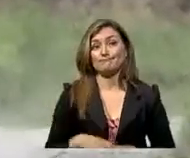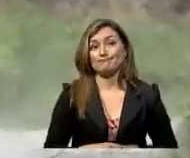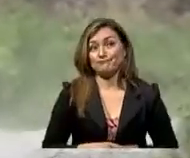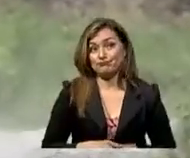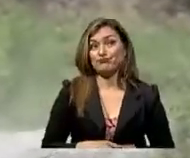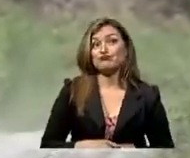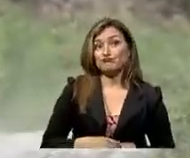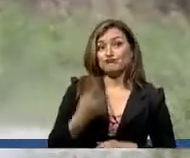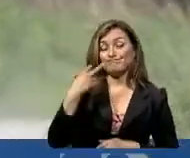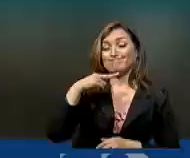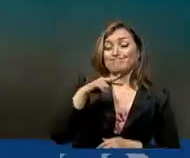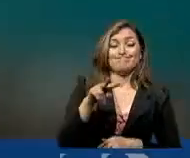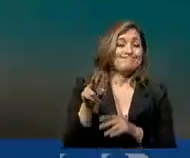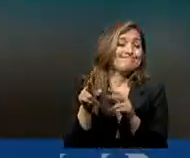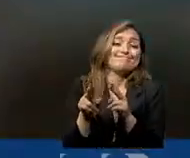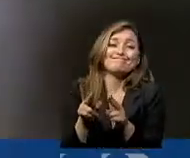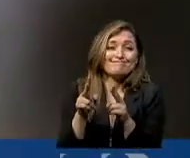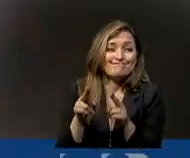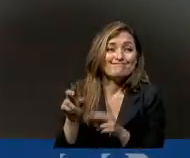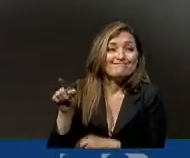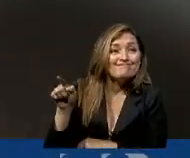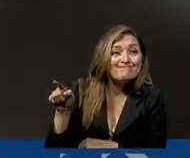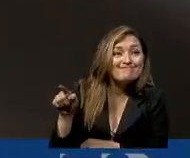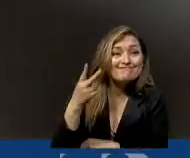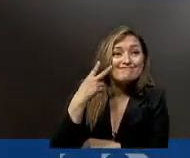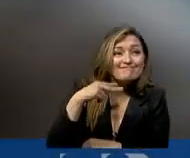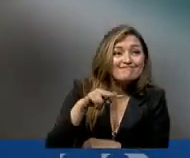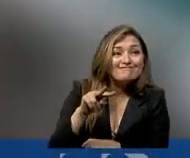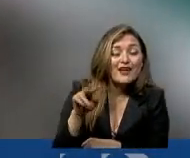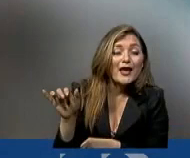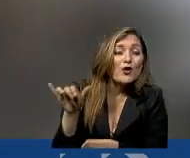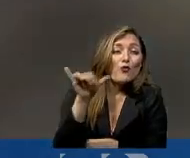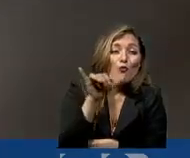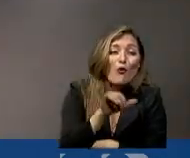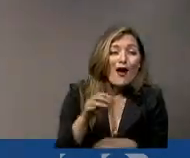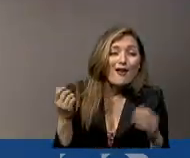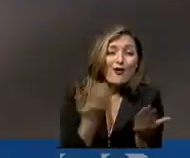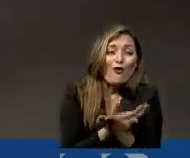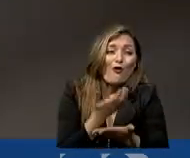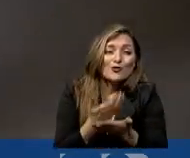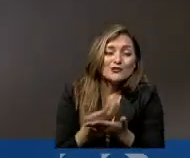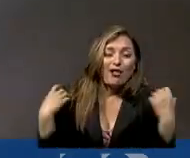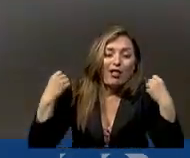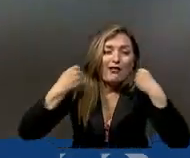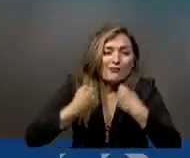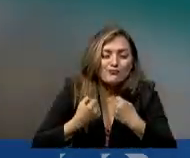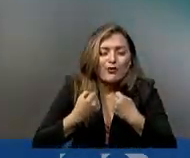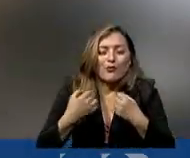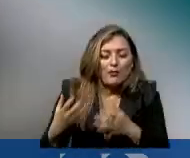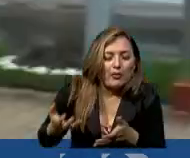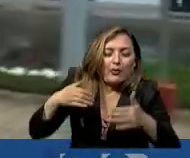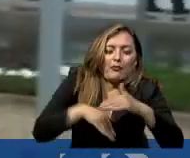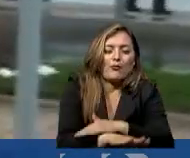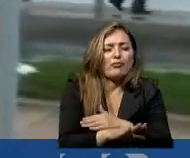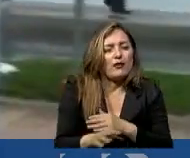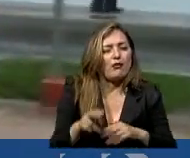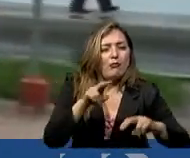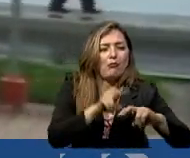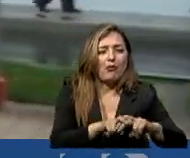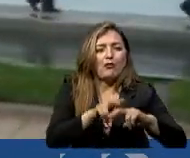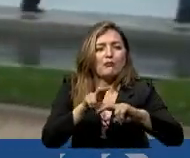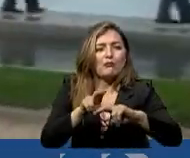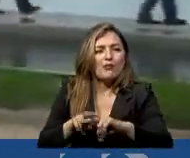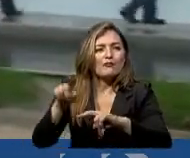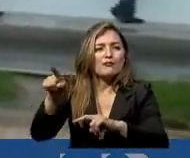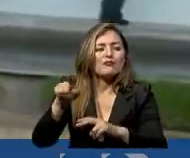en las imágenes, en la cajuela abierta como si fueran carga u objetos, viajaban estudiantes de la Unidad Educativa San José